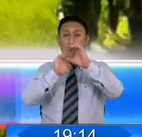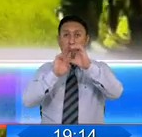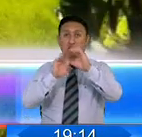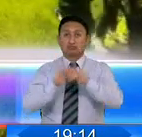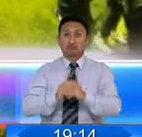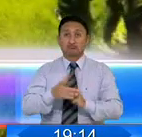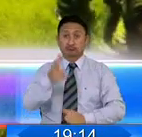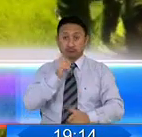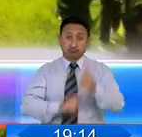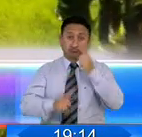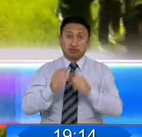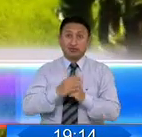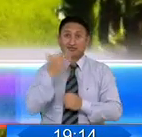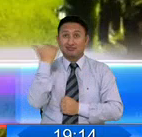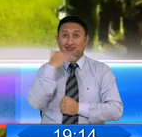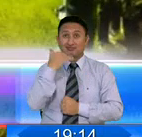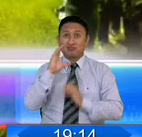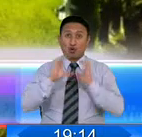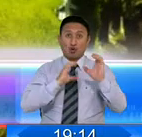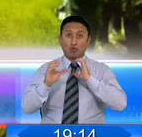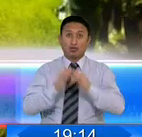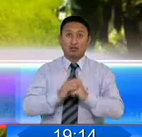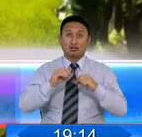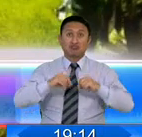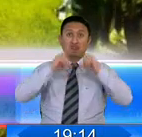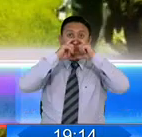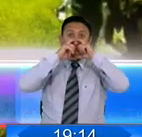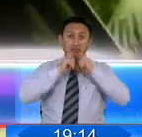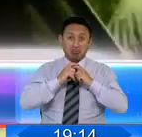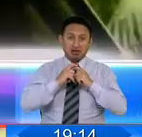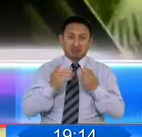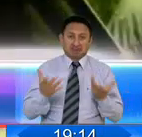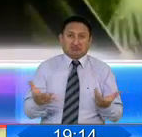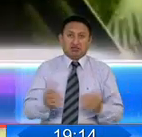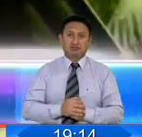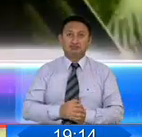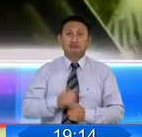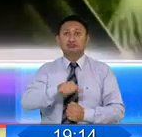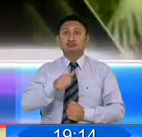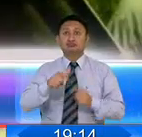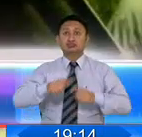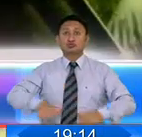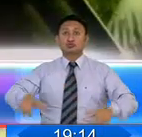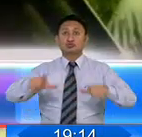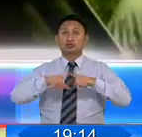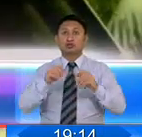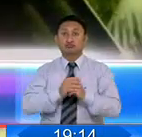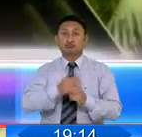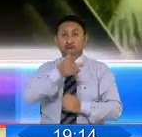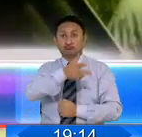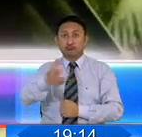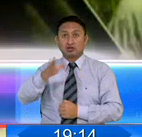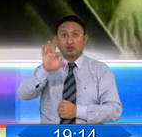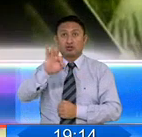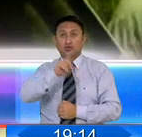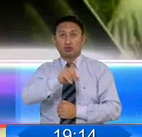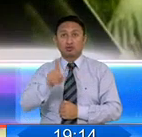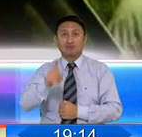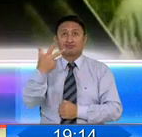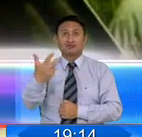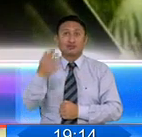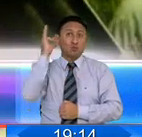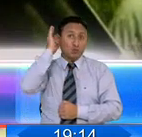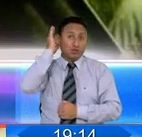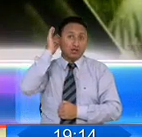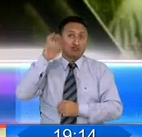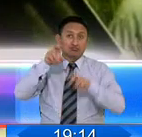parque, ríen, conversan. Aquí el uso de la mascarilla no existe. En otro punto de la ciudad, cámaras del EQ 911 captaron a tres mujeres juntas